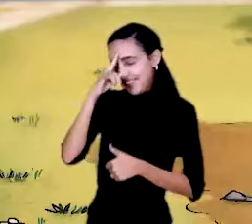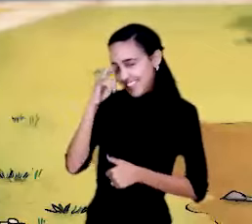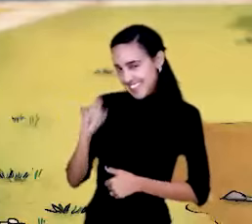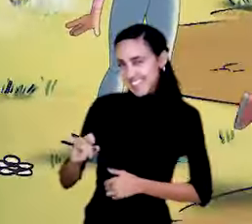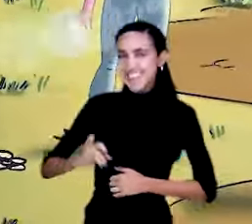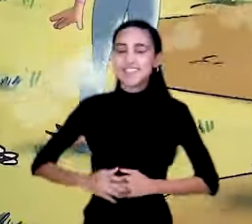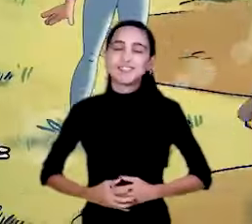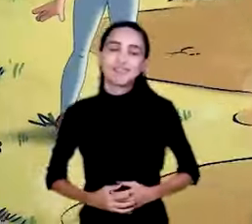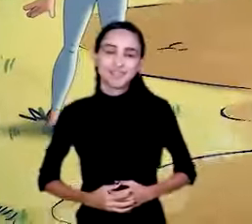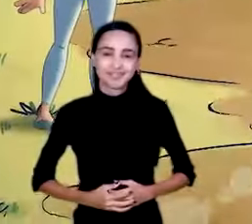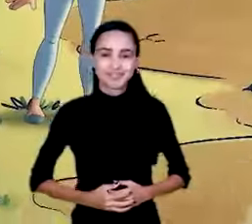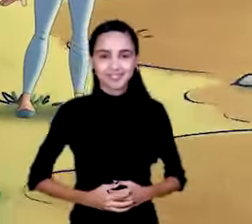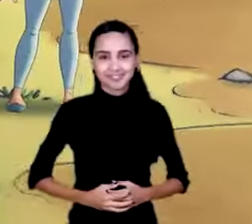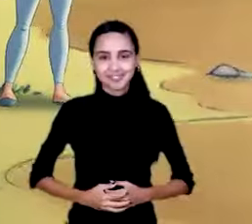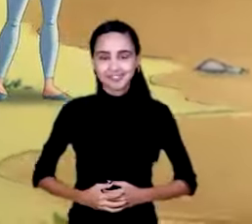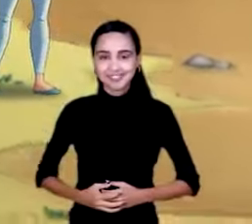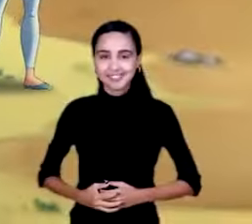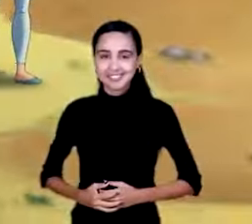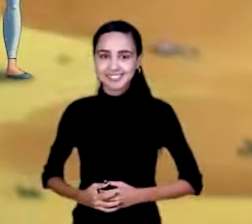mis amores.